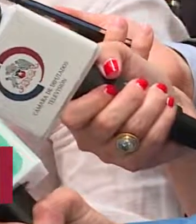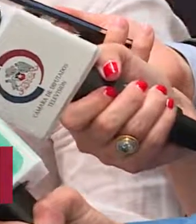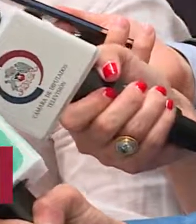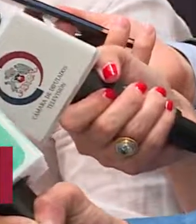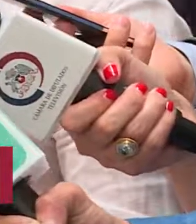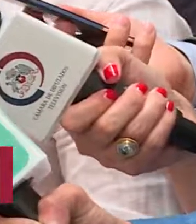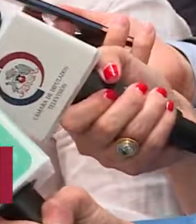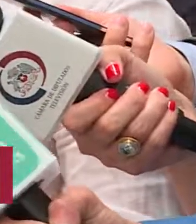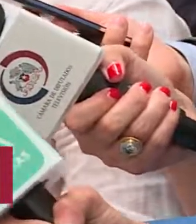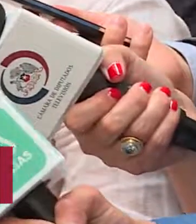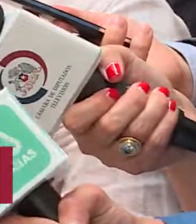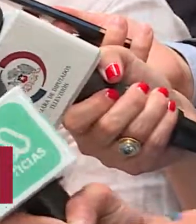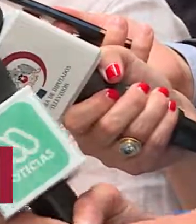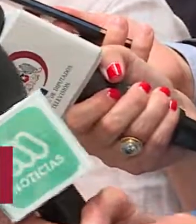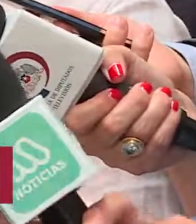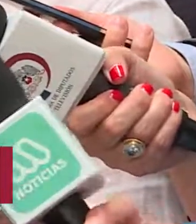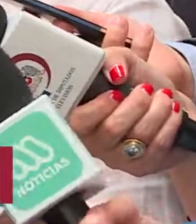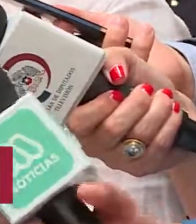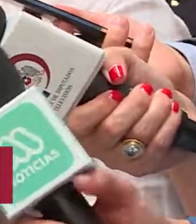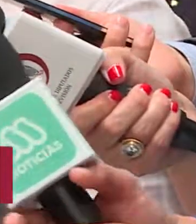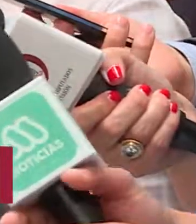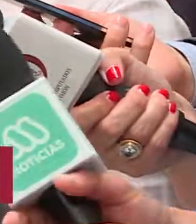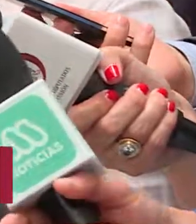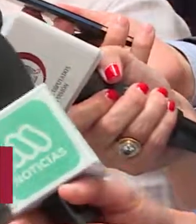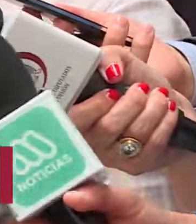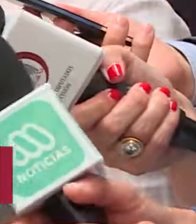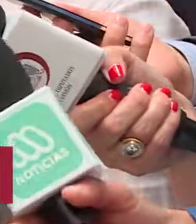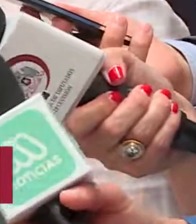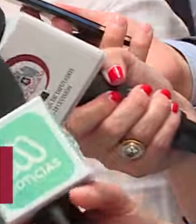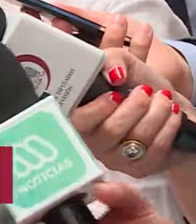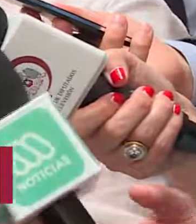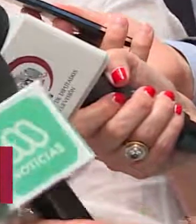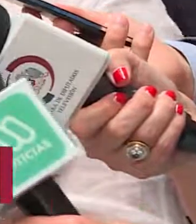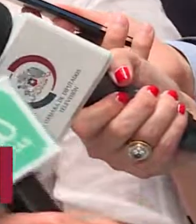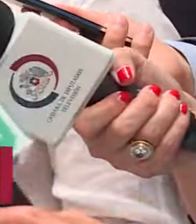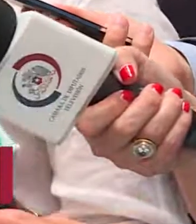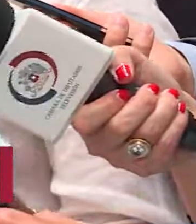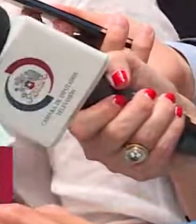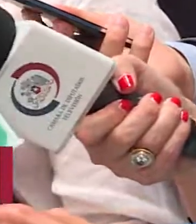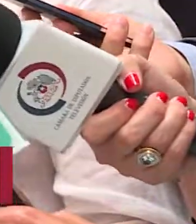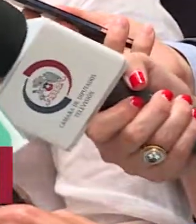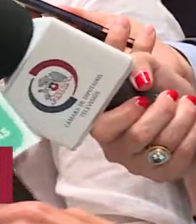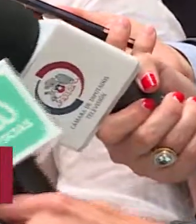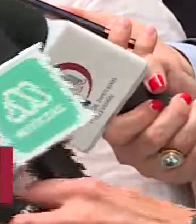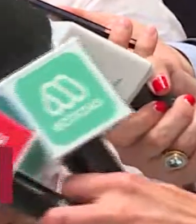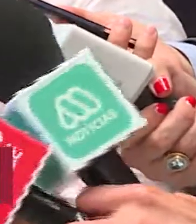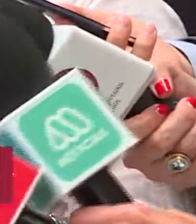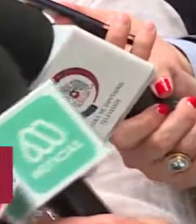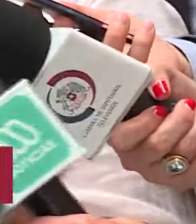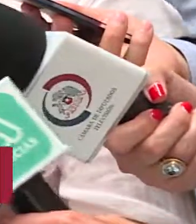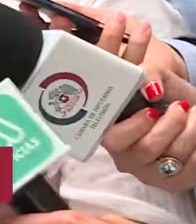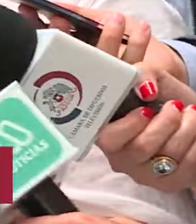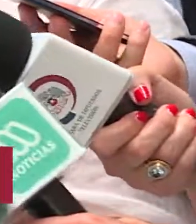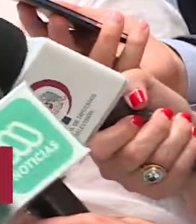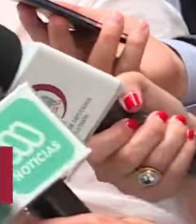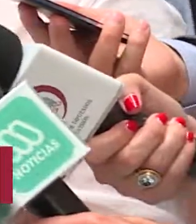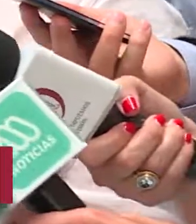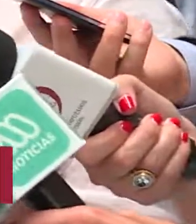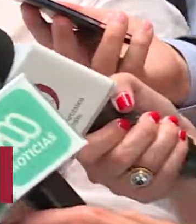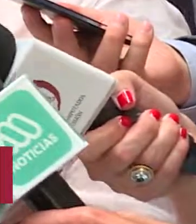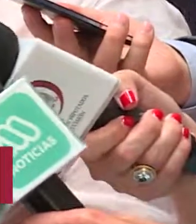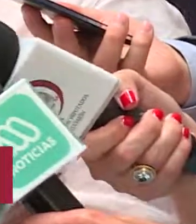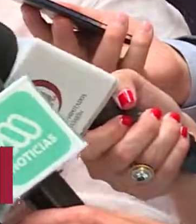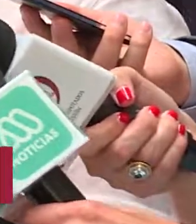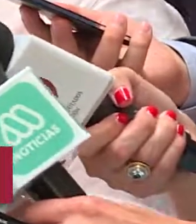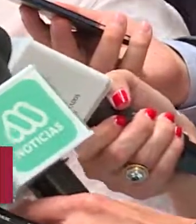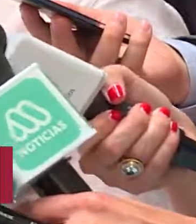efectivamente cabe en situaciones de violencia, de manifestaciones, por ejemplo, que a mi juicio no tiene cabida alguna.